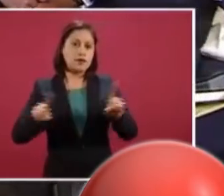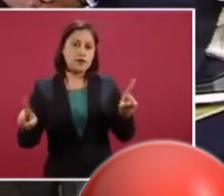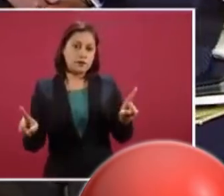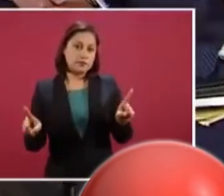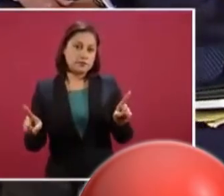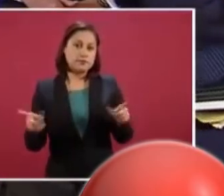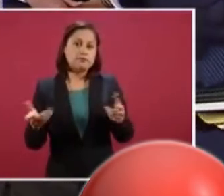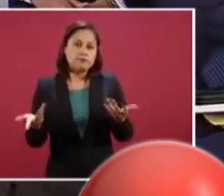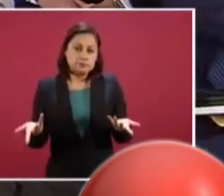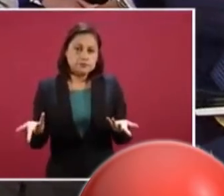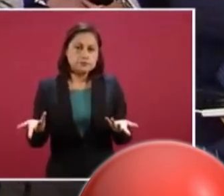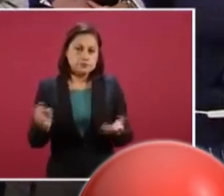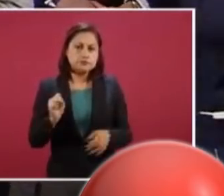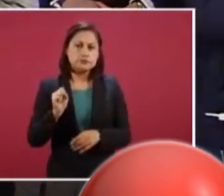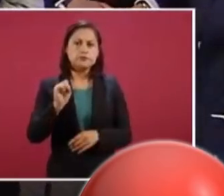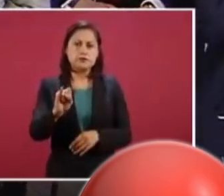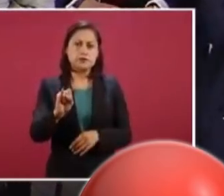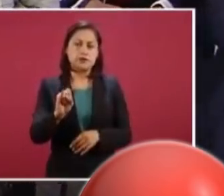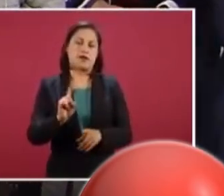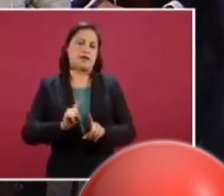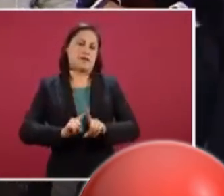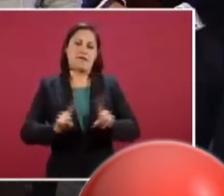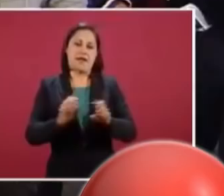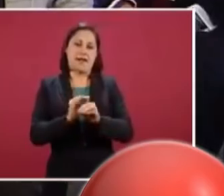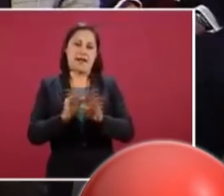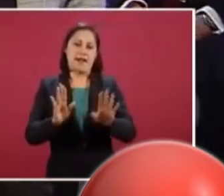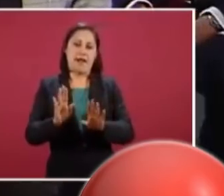el sector privado que el sector público,